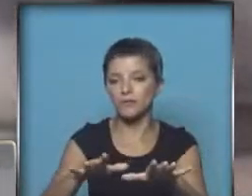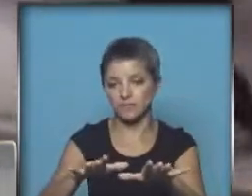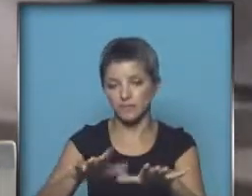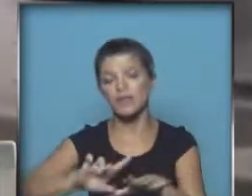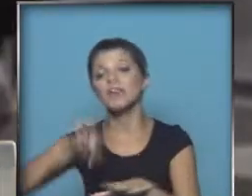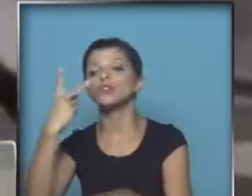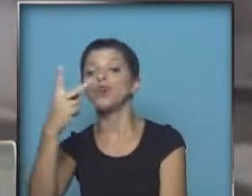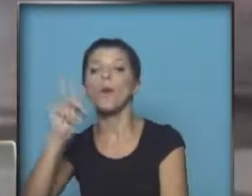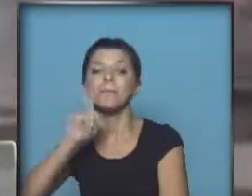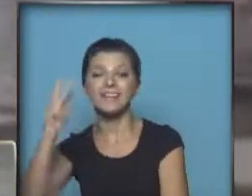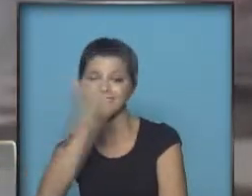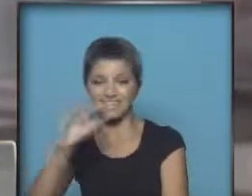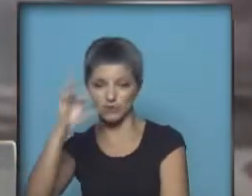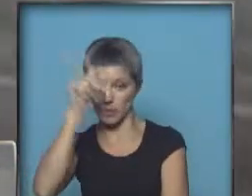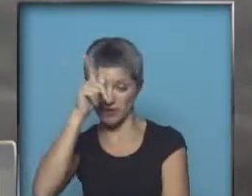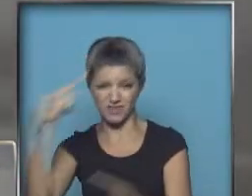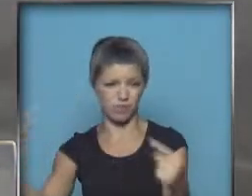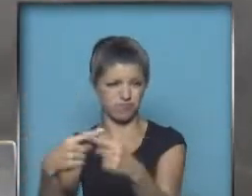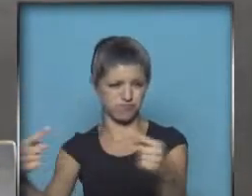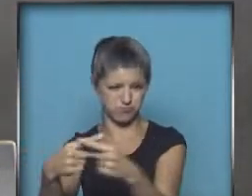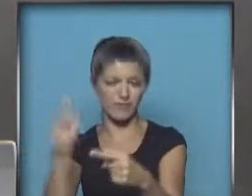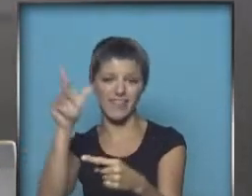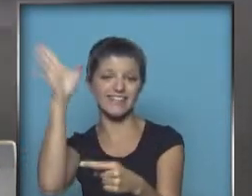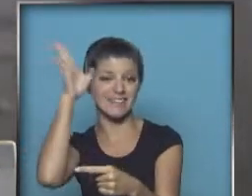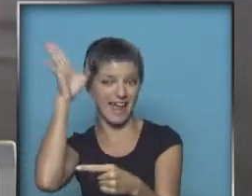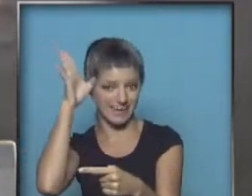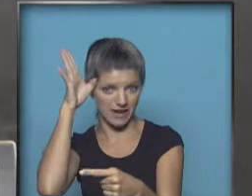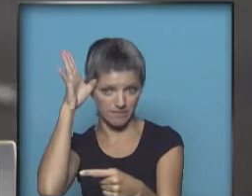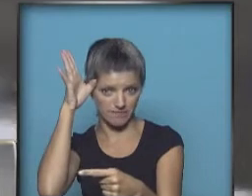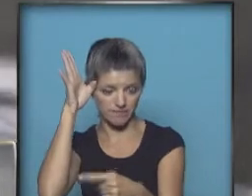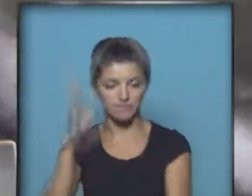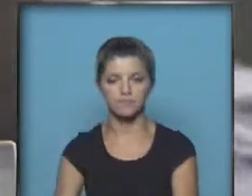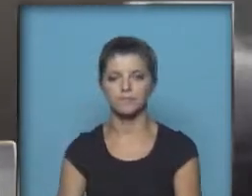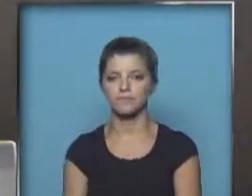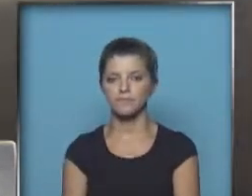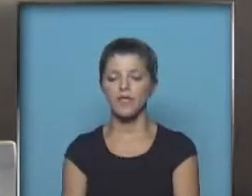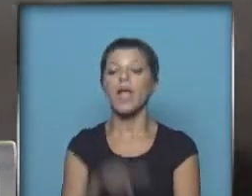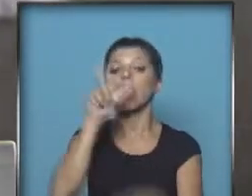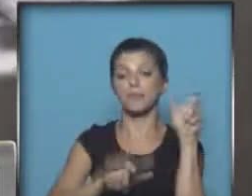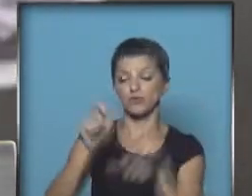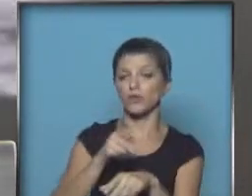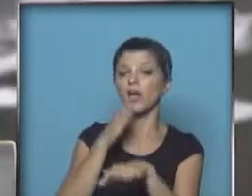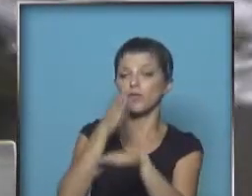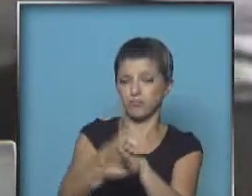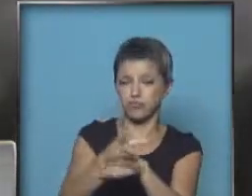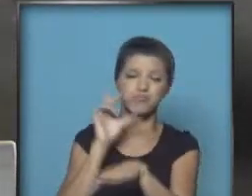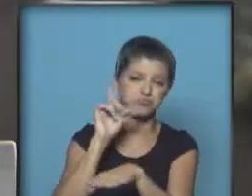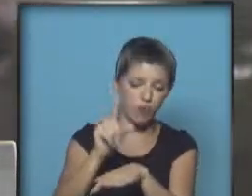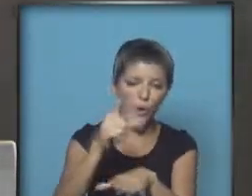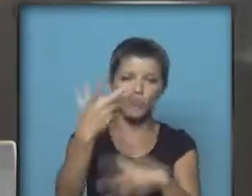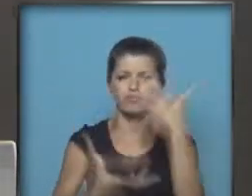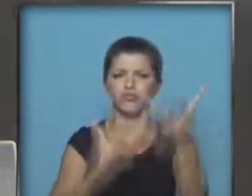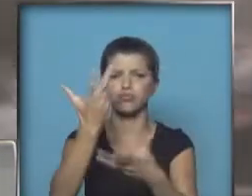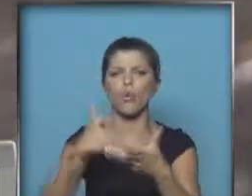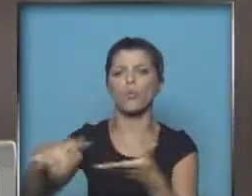de 2.600 policías italianos asignados al evento. Los manifestantes incendiaron también